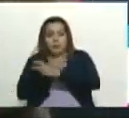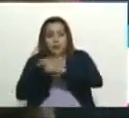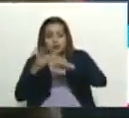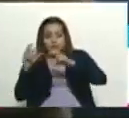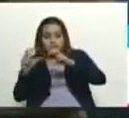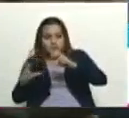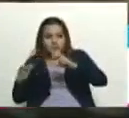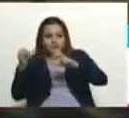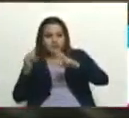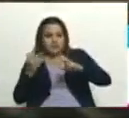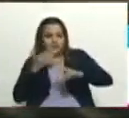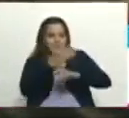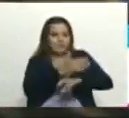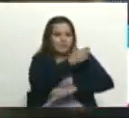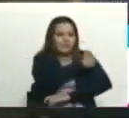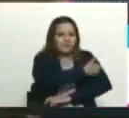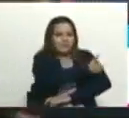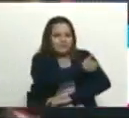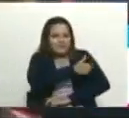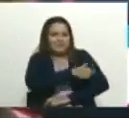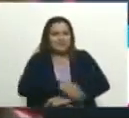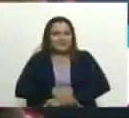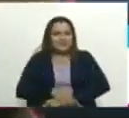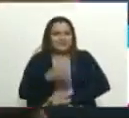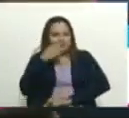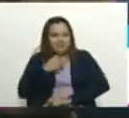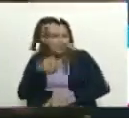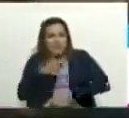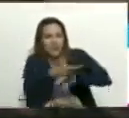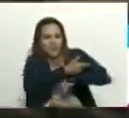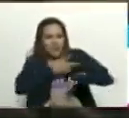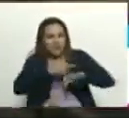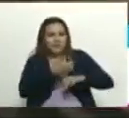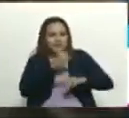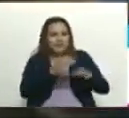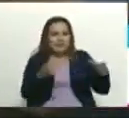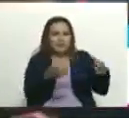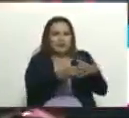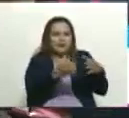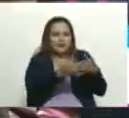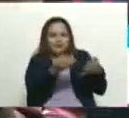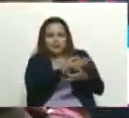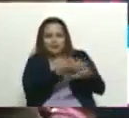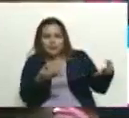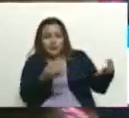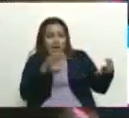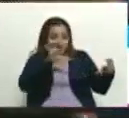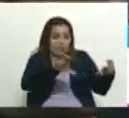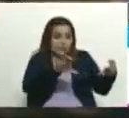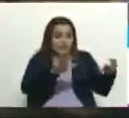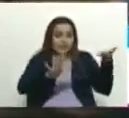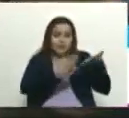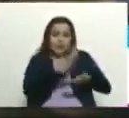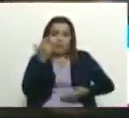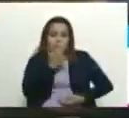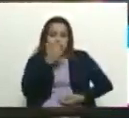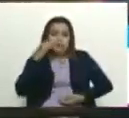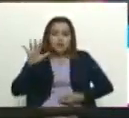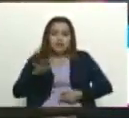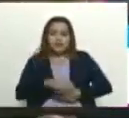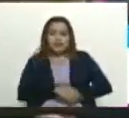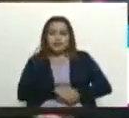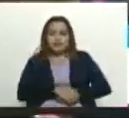hospital pediátrico, donde, como ha dicho el gobernador, está con un equipo único en el país en todo lo que es el compromiso y la